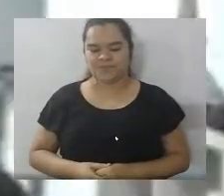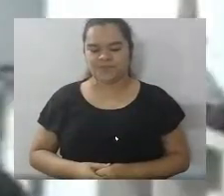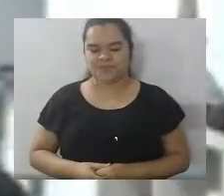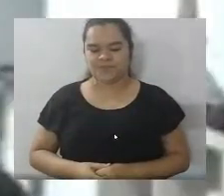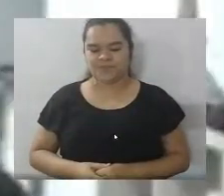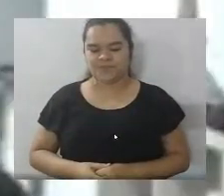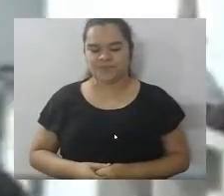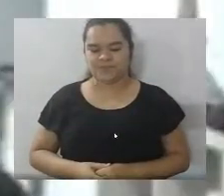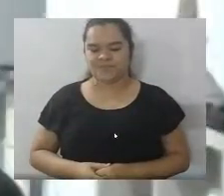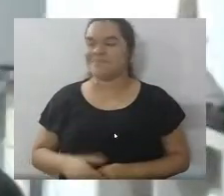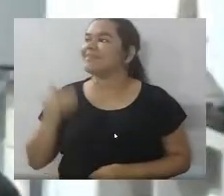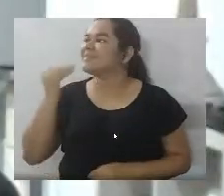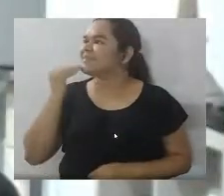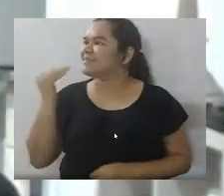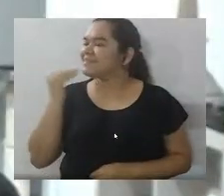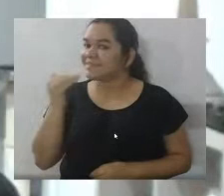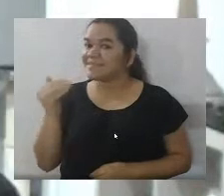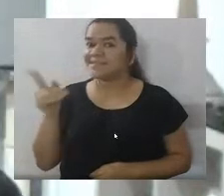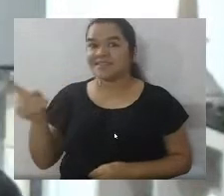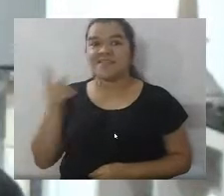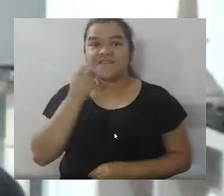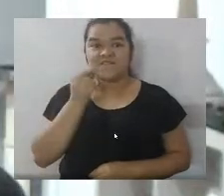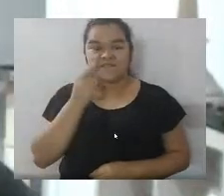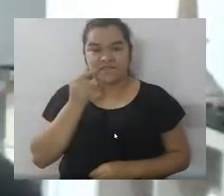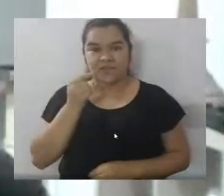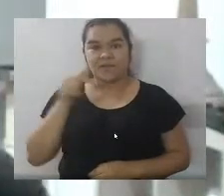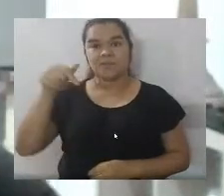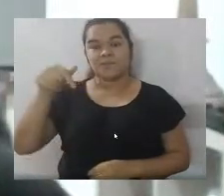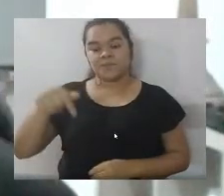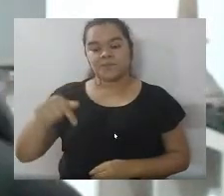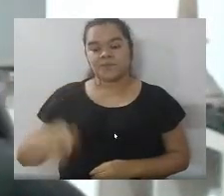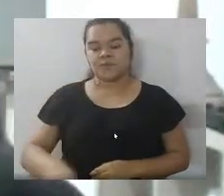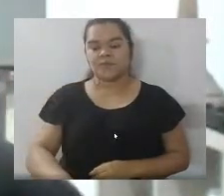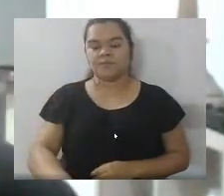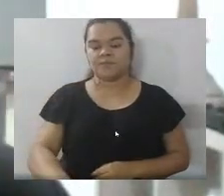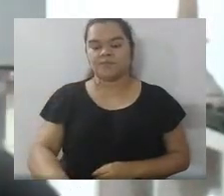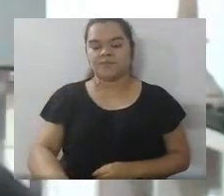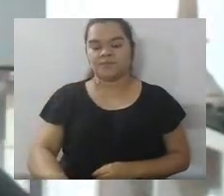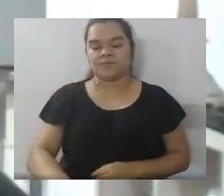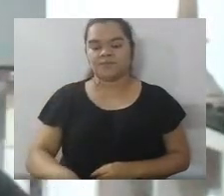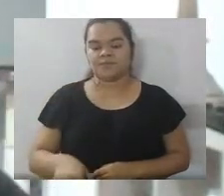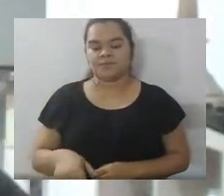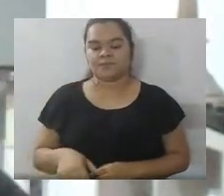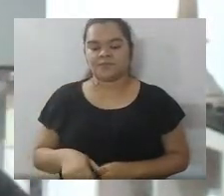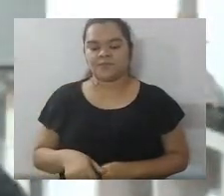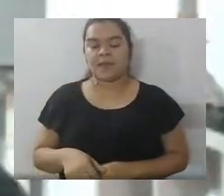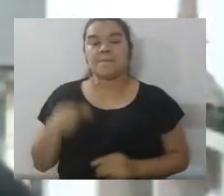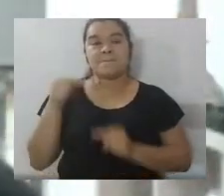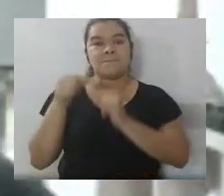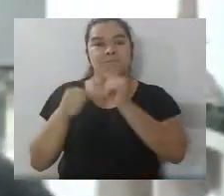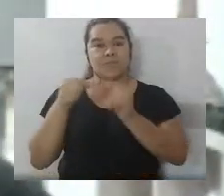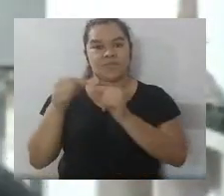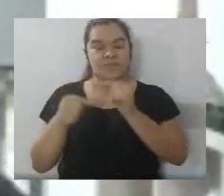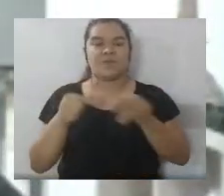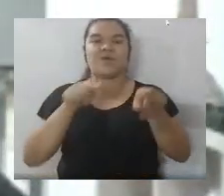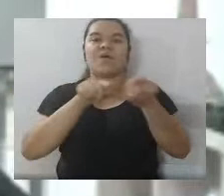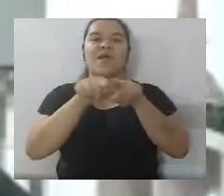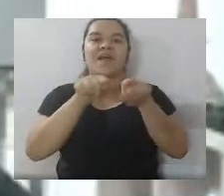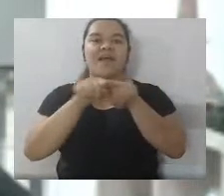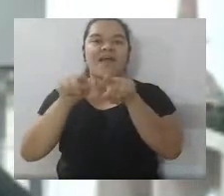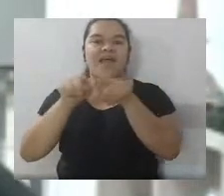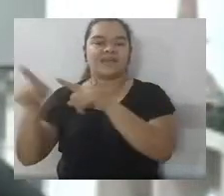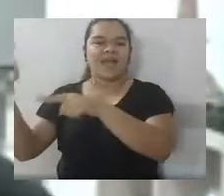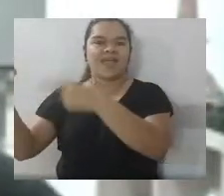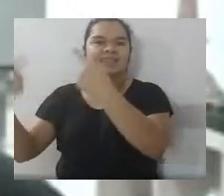Ahí estamos, gracias Jere. Bueno, ahora sí, vamos a empezar a abrir las puertas de las carreras para que sus referentes